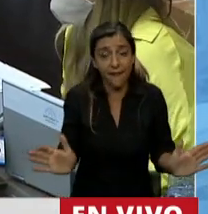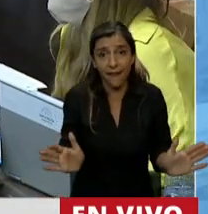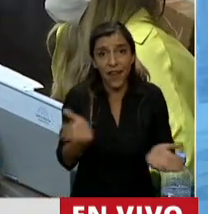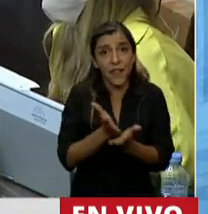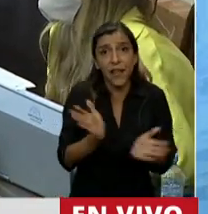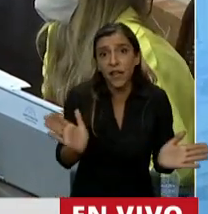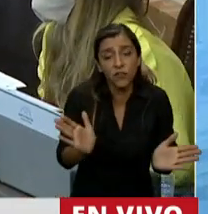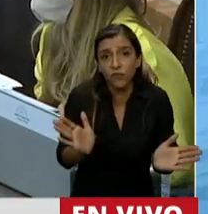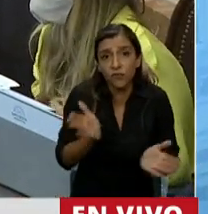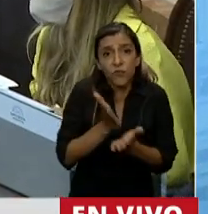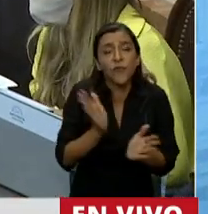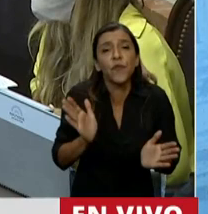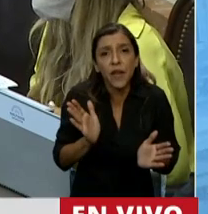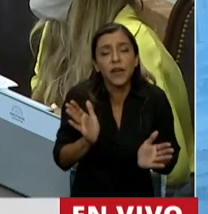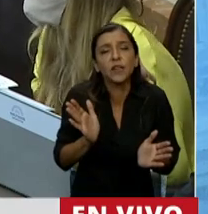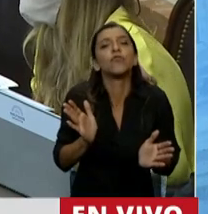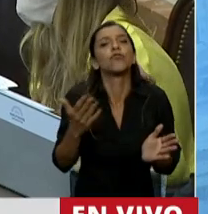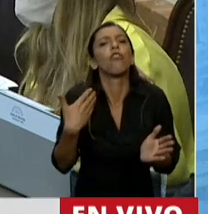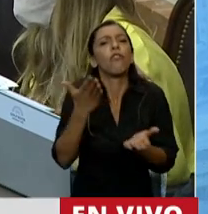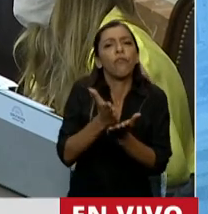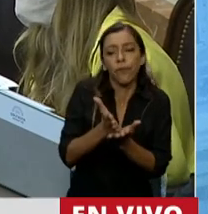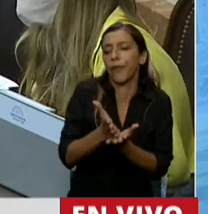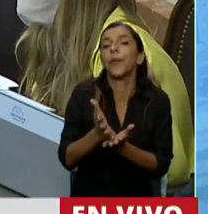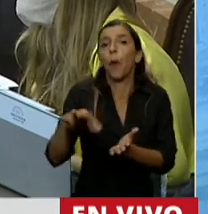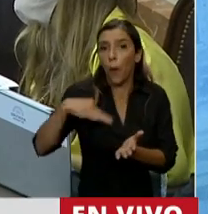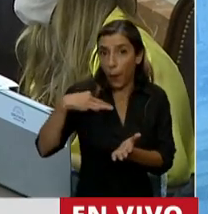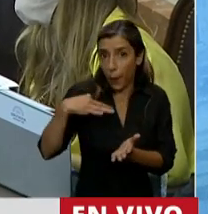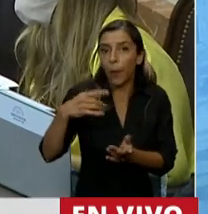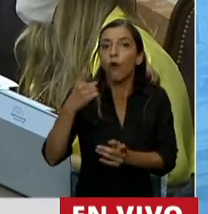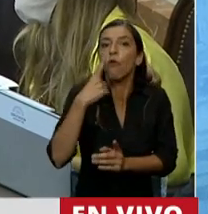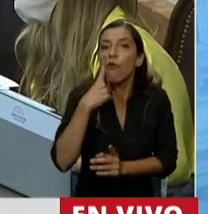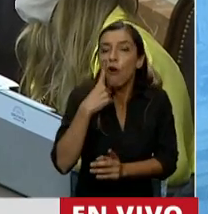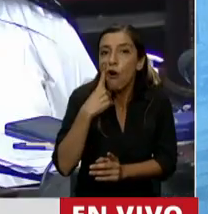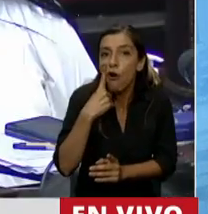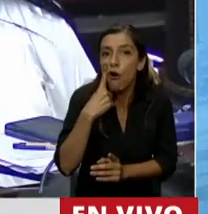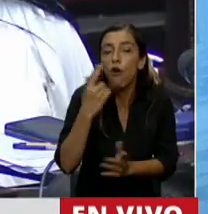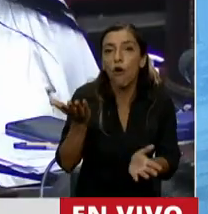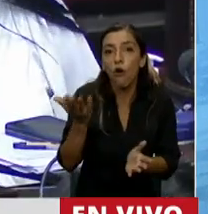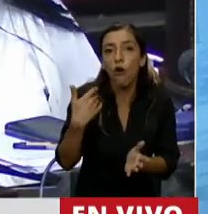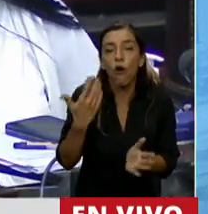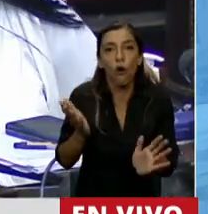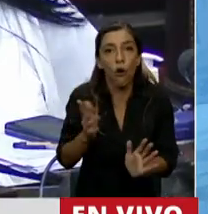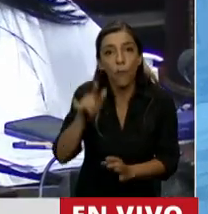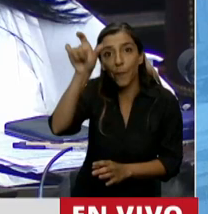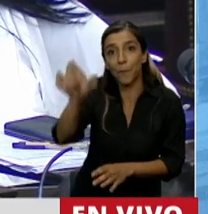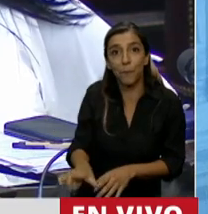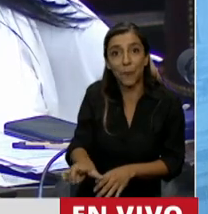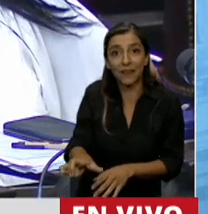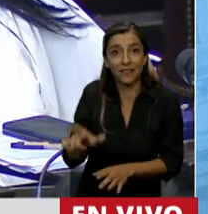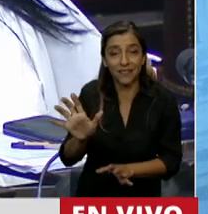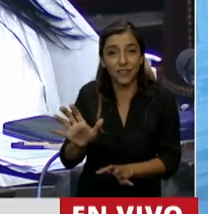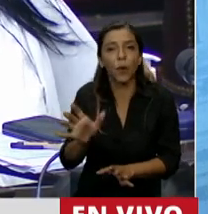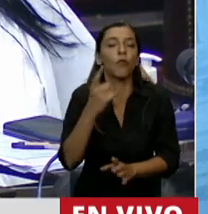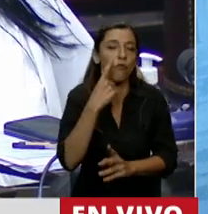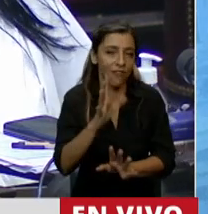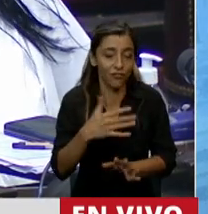entre lo que en todo caso es la vida, pero no la persona, la vida que está presente, y esto tengo que decirlo